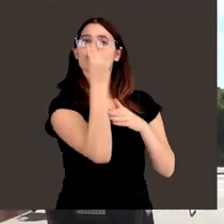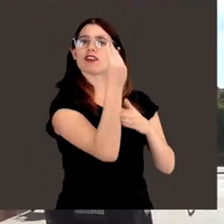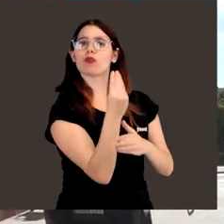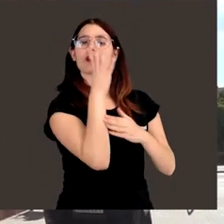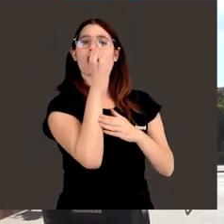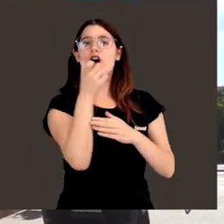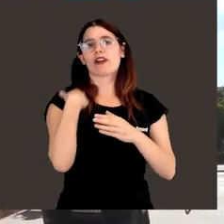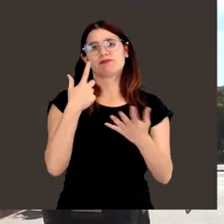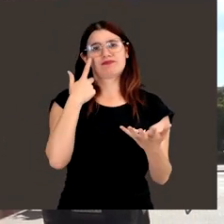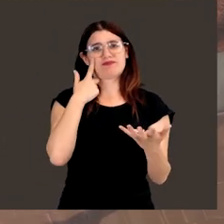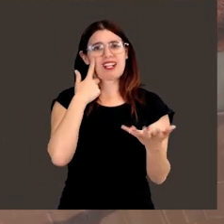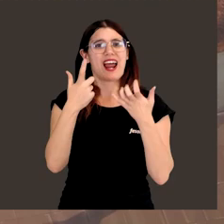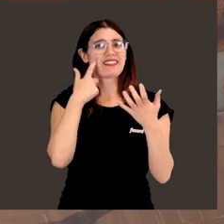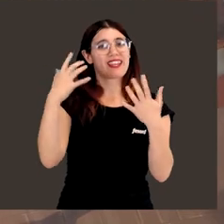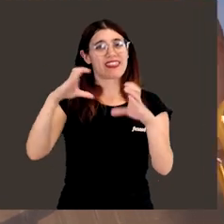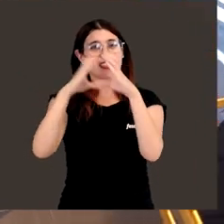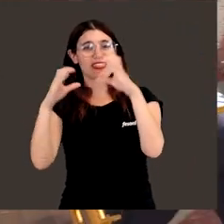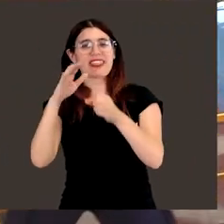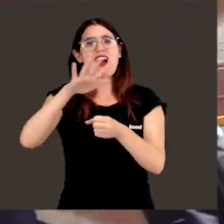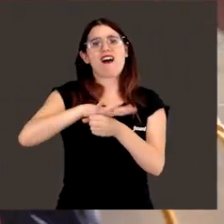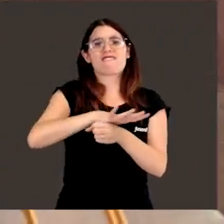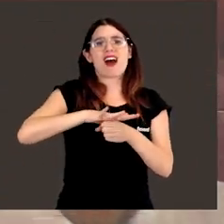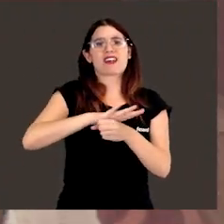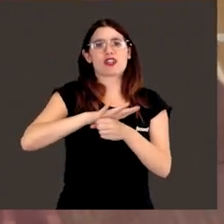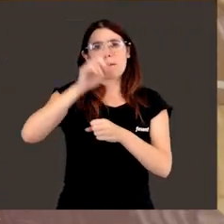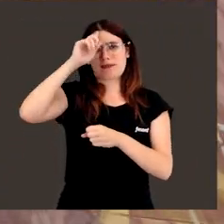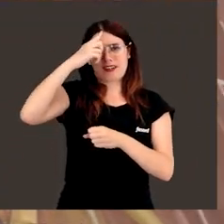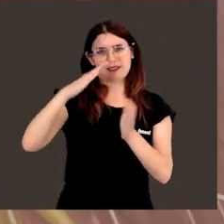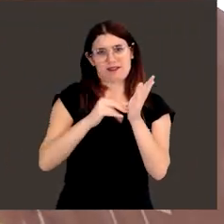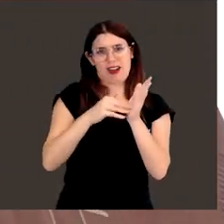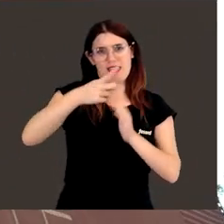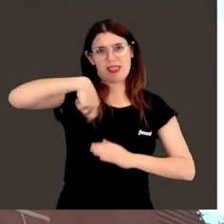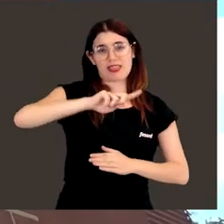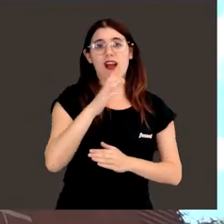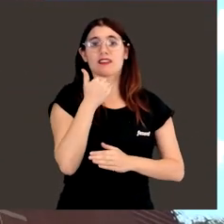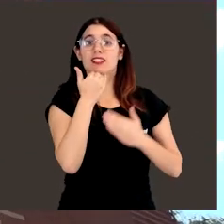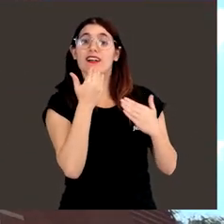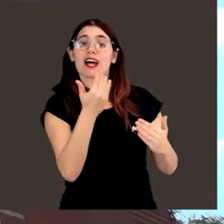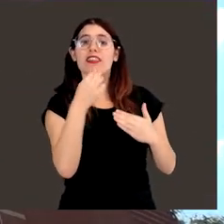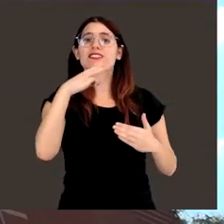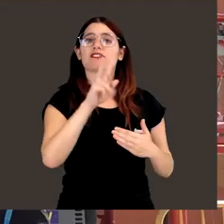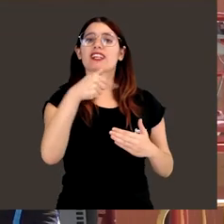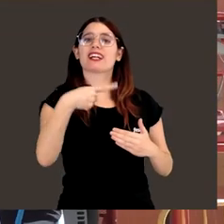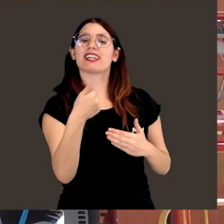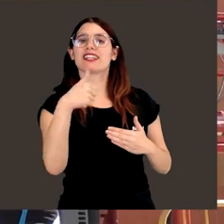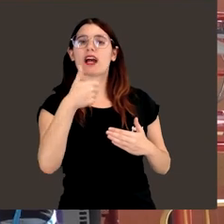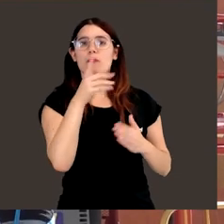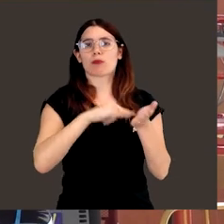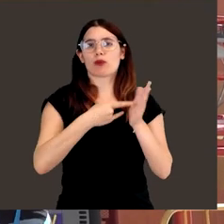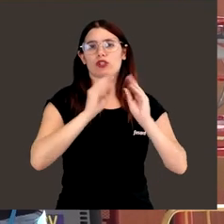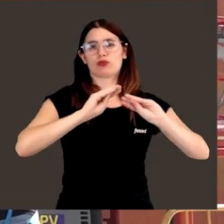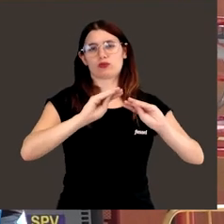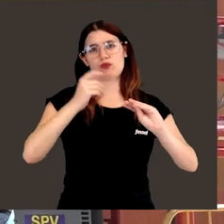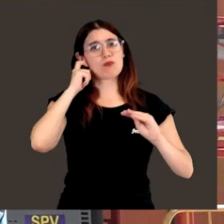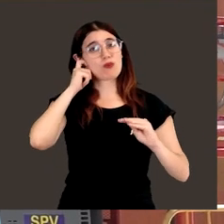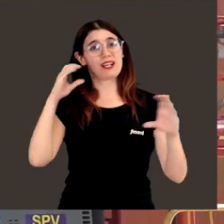ciencia el barrio valenciano de Patrais. Lo hace de la mano del artista Virginia Bersabé en el marco del proyecto Murales Mujeres de